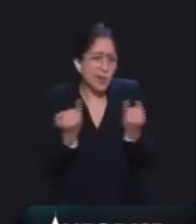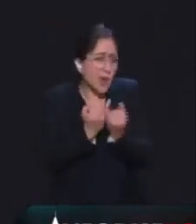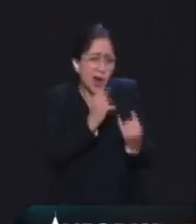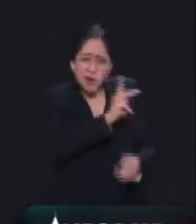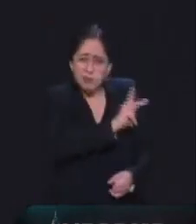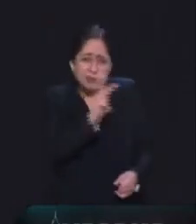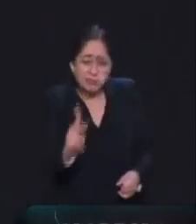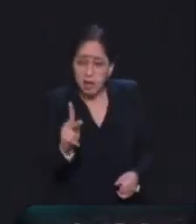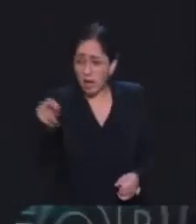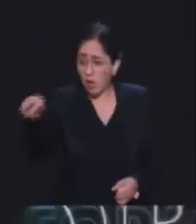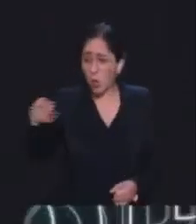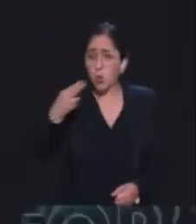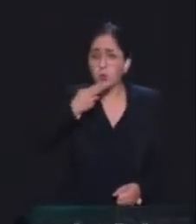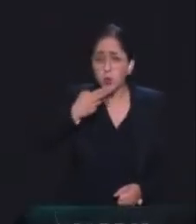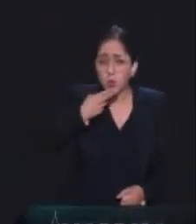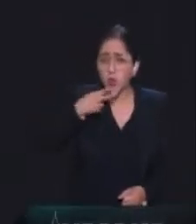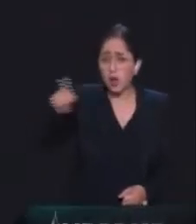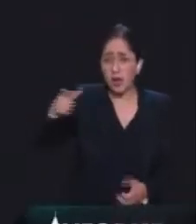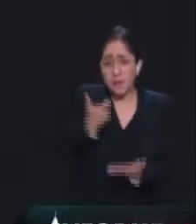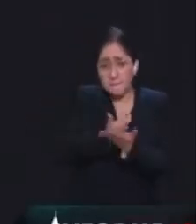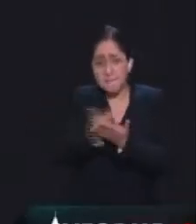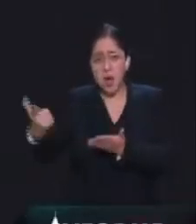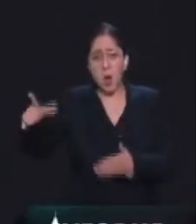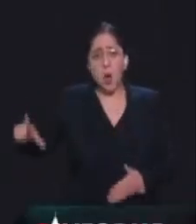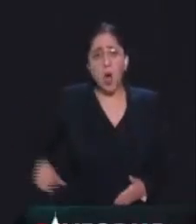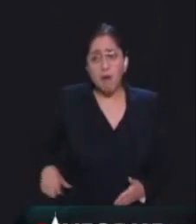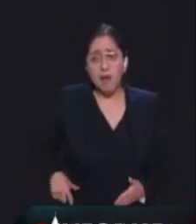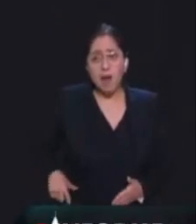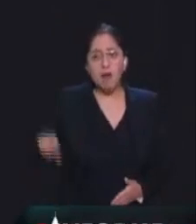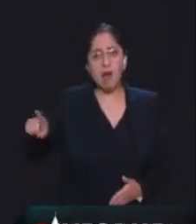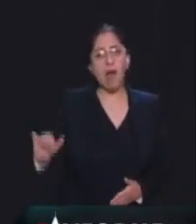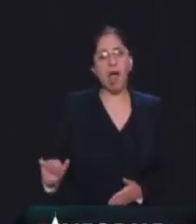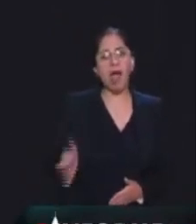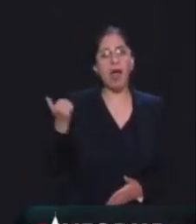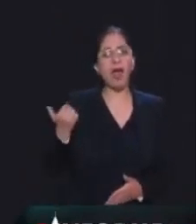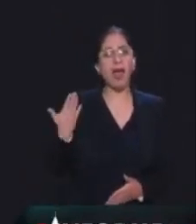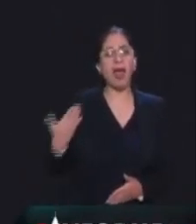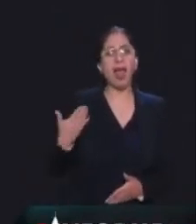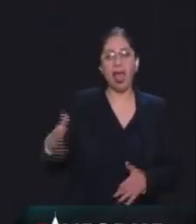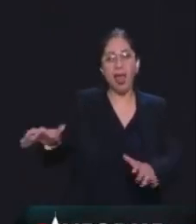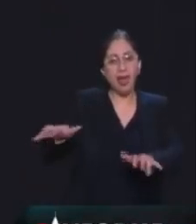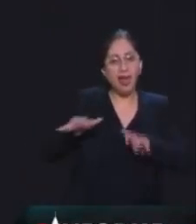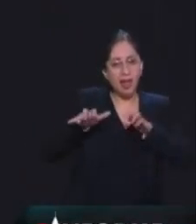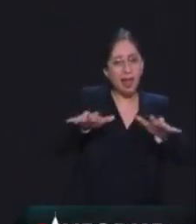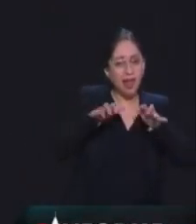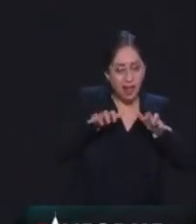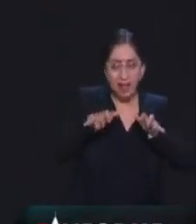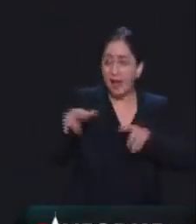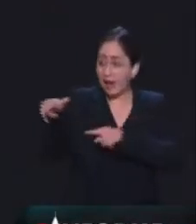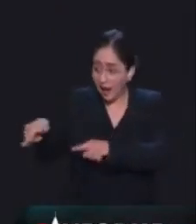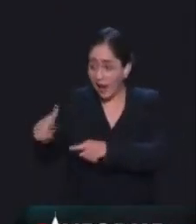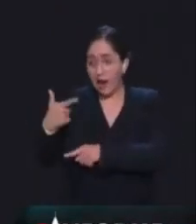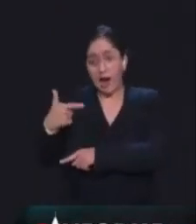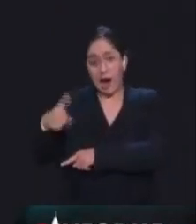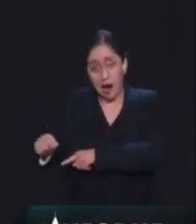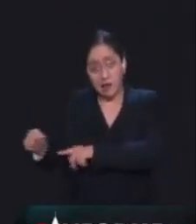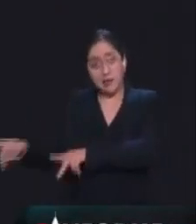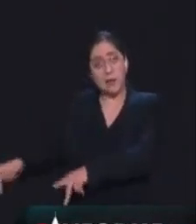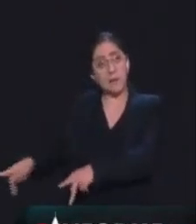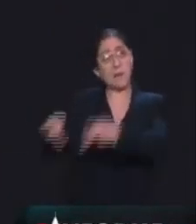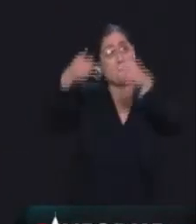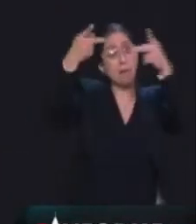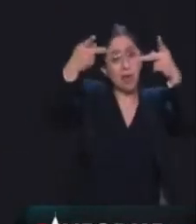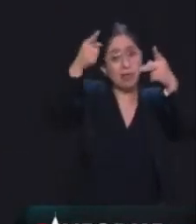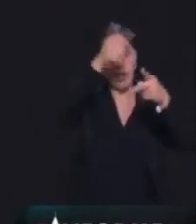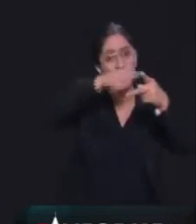utilizado la infraestructura pagada por el Estado peruano, lo venden a clientes extranjeros, no invierten nada,